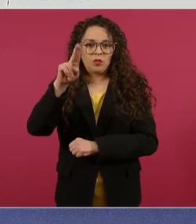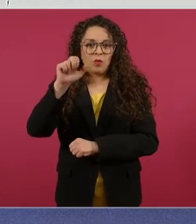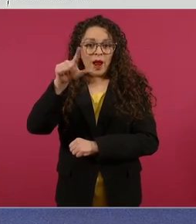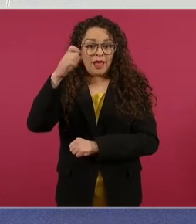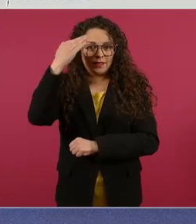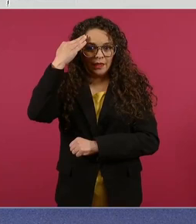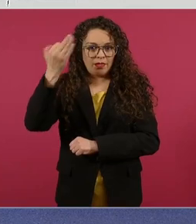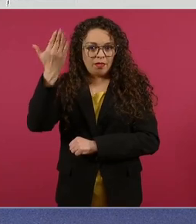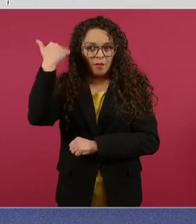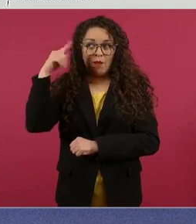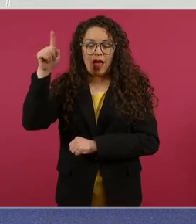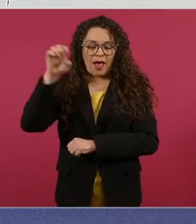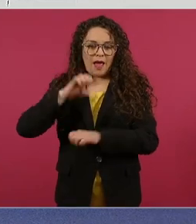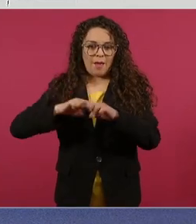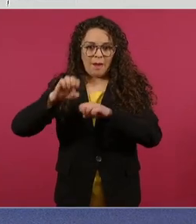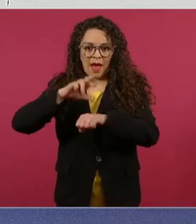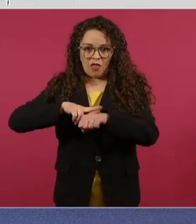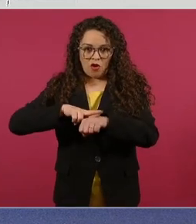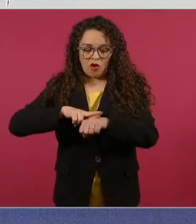esto